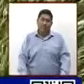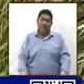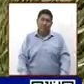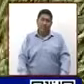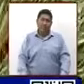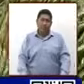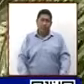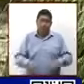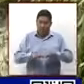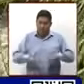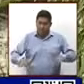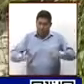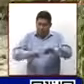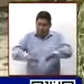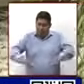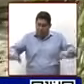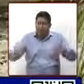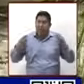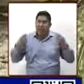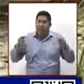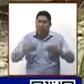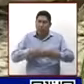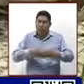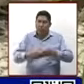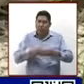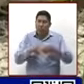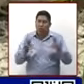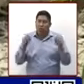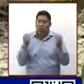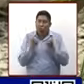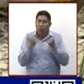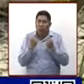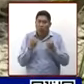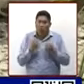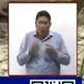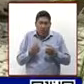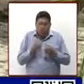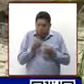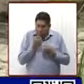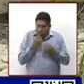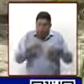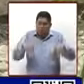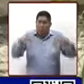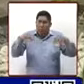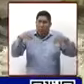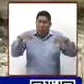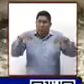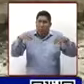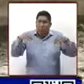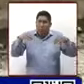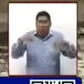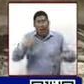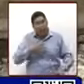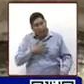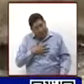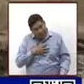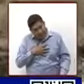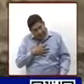Los cartones, con eso lo hemos cobijado para que no le haga frío, porque estaba mojado. Señora, ¿por qué lo hizo usted eso con su esposo?